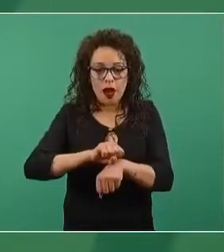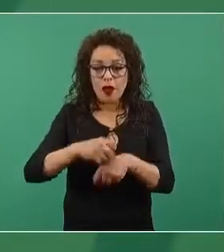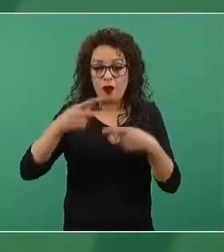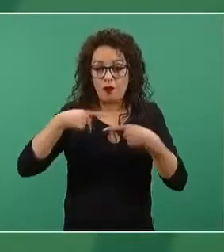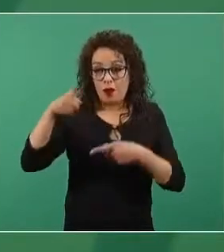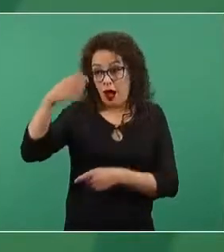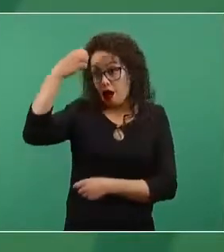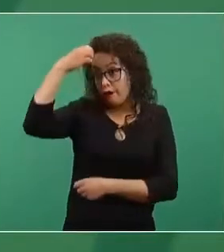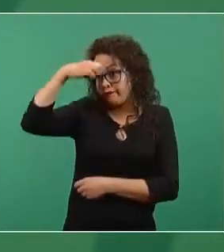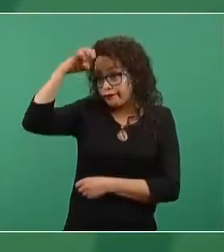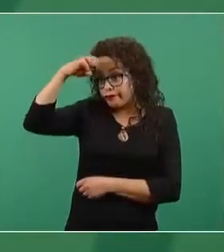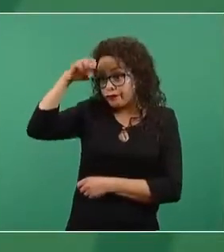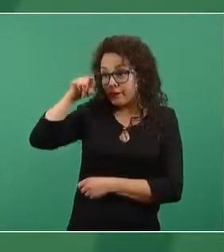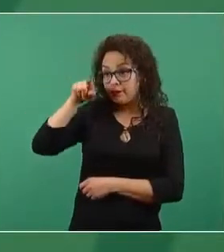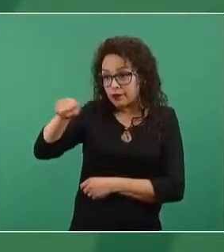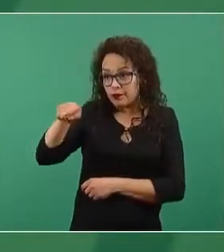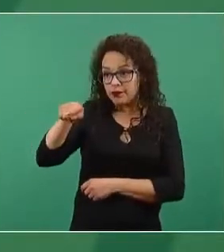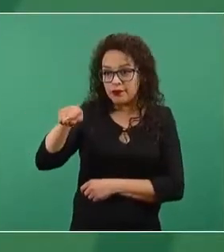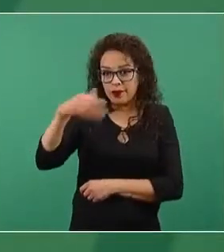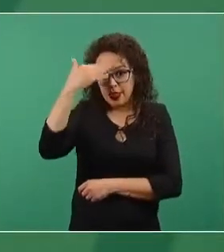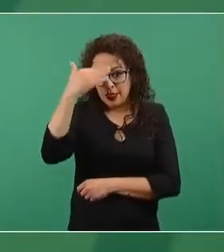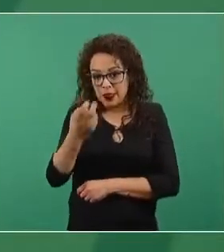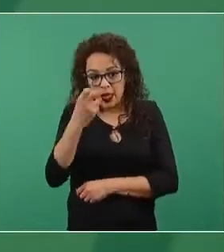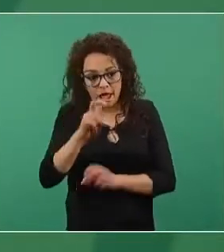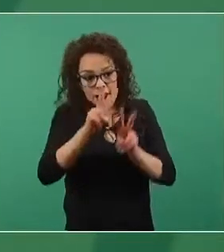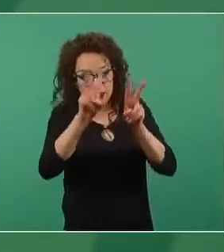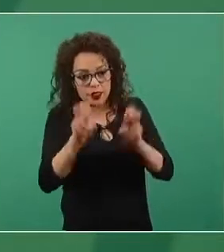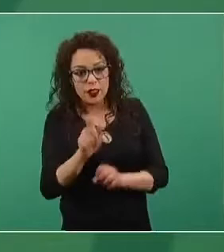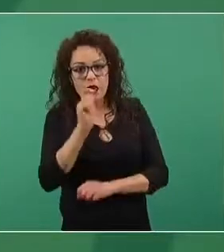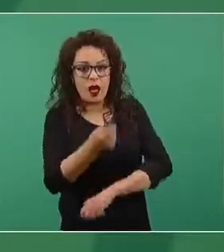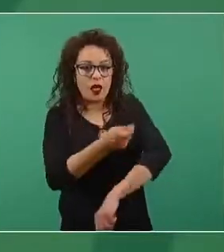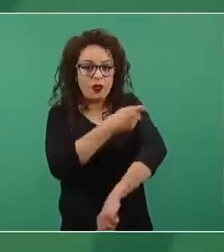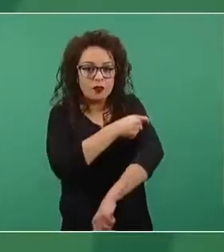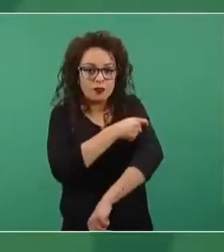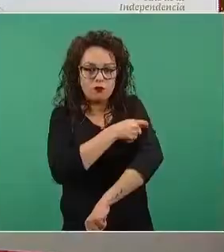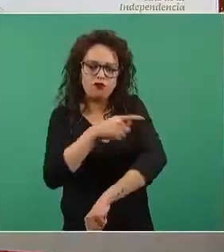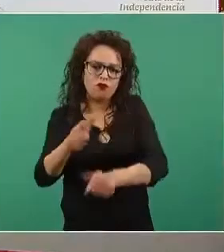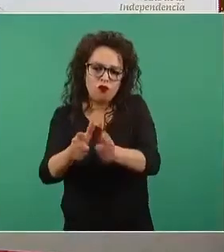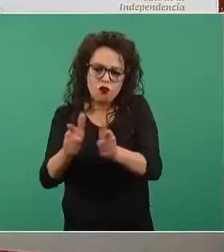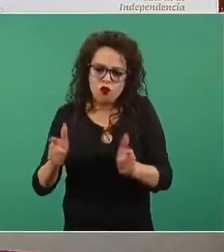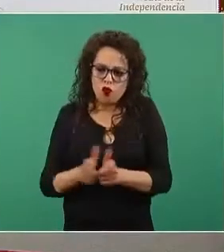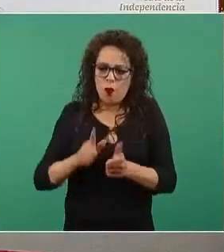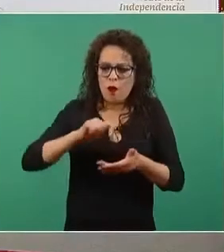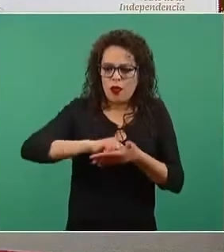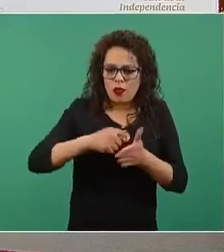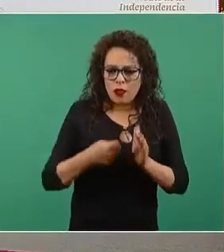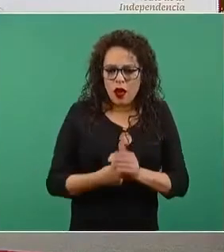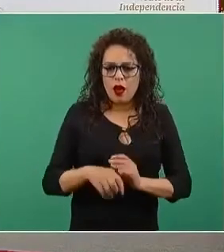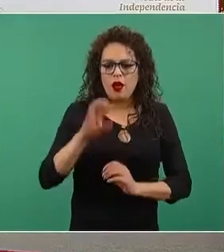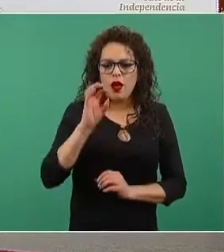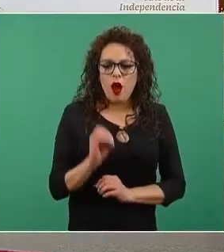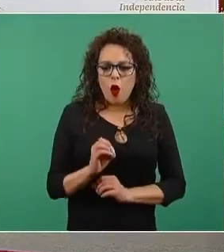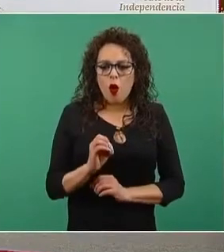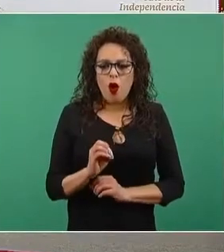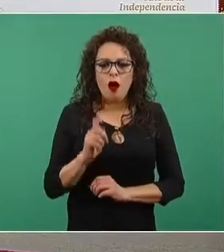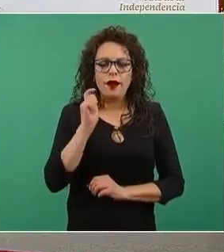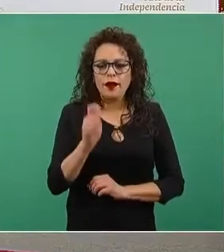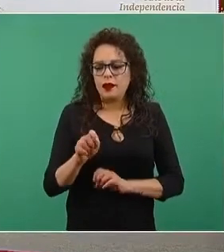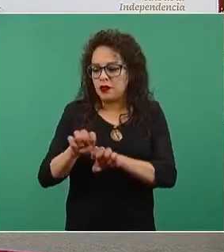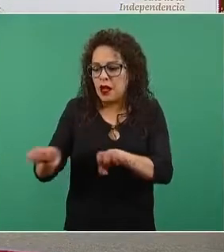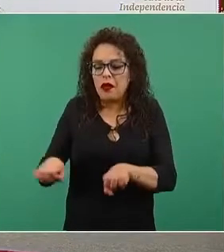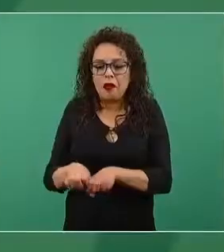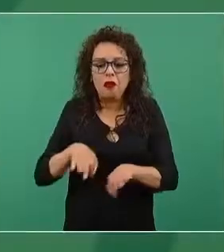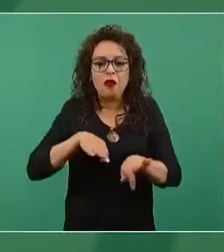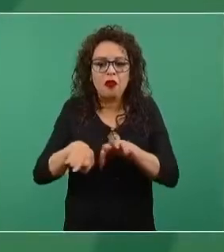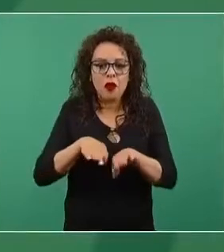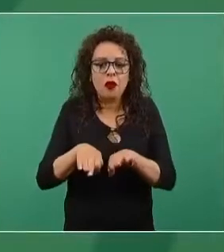expertos que han estado al día con el tema de vacunación dentro del grupo técnico e inclusive dentro de las mesas de trabajo, nos